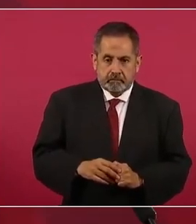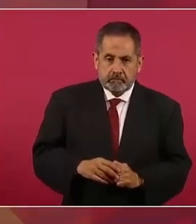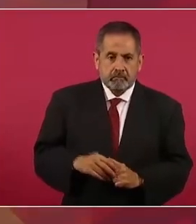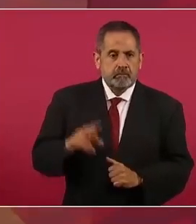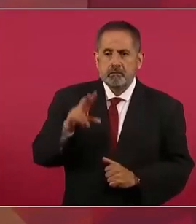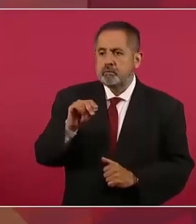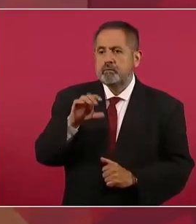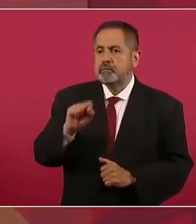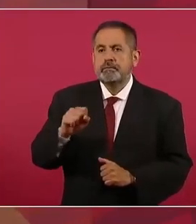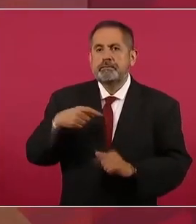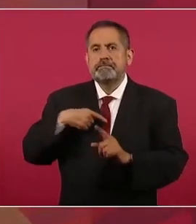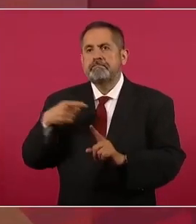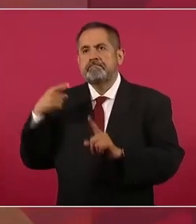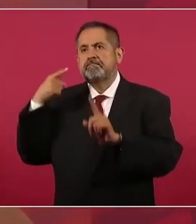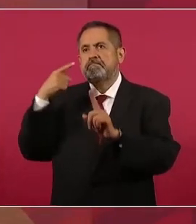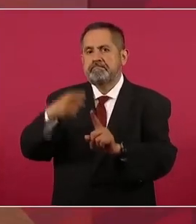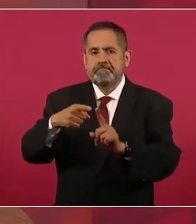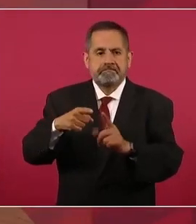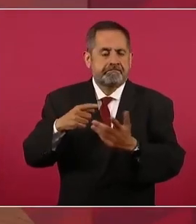no es ese